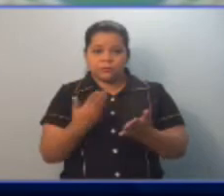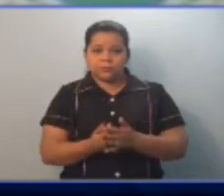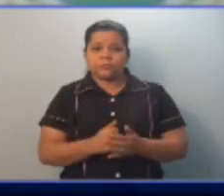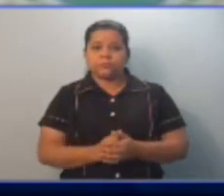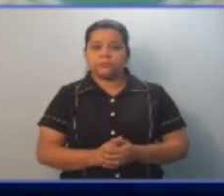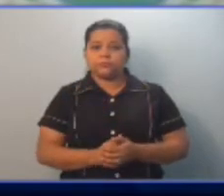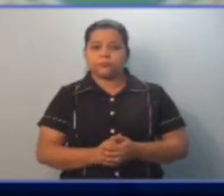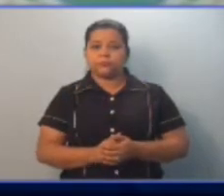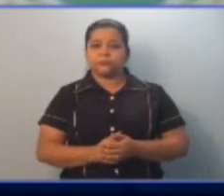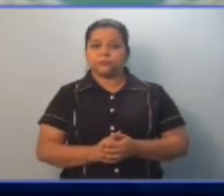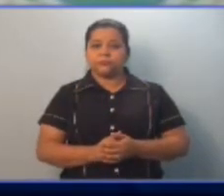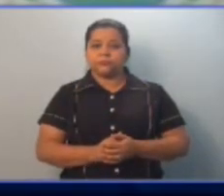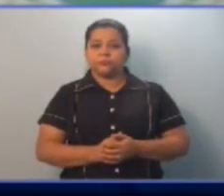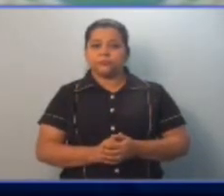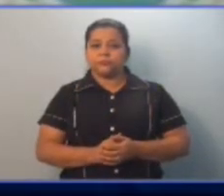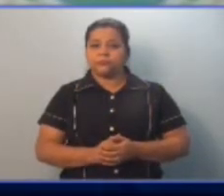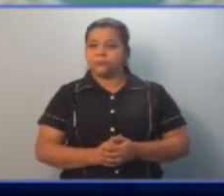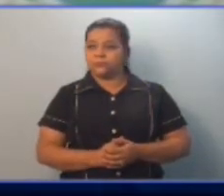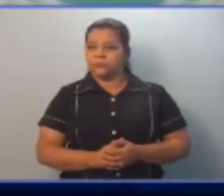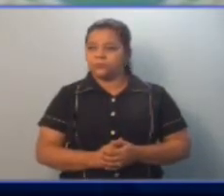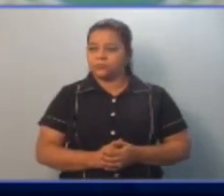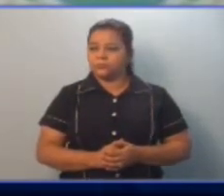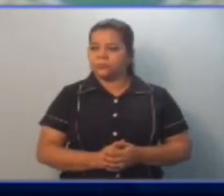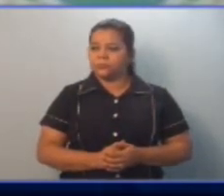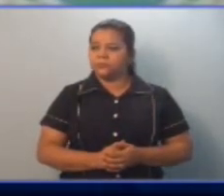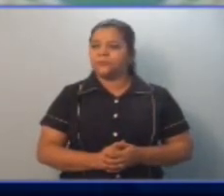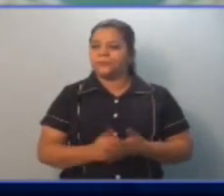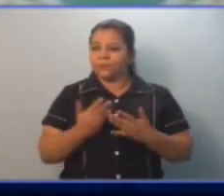funcionario. Yo creo que eso